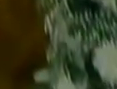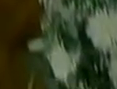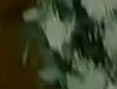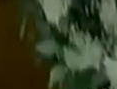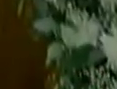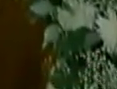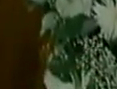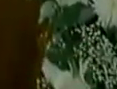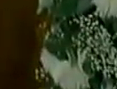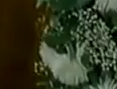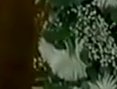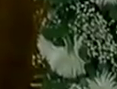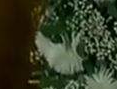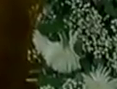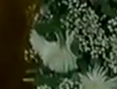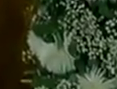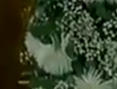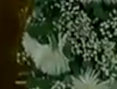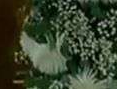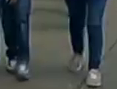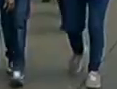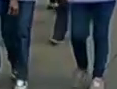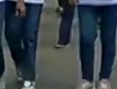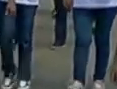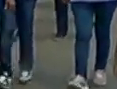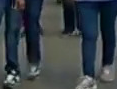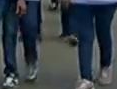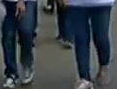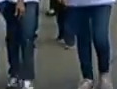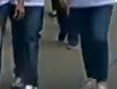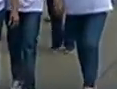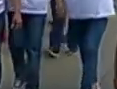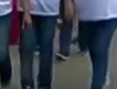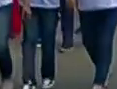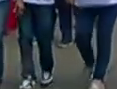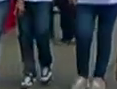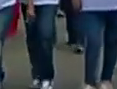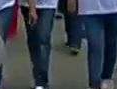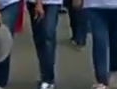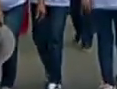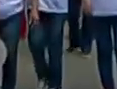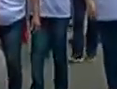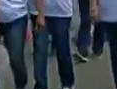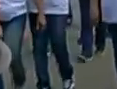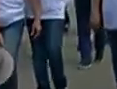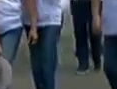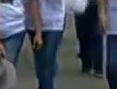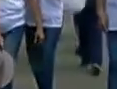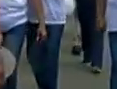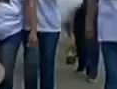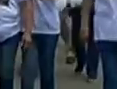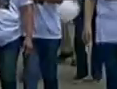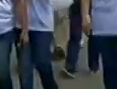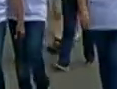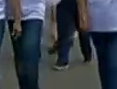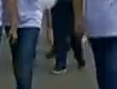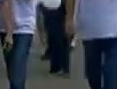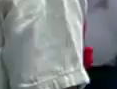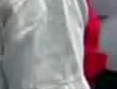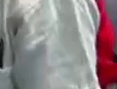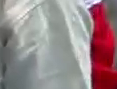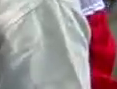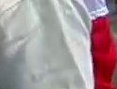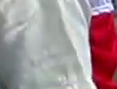Suceso está arraigada en los residentes de la colectividad ascensionense, que prepara sus fiestas patronales en